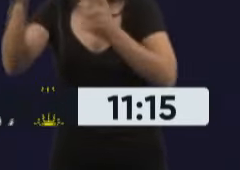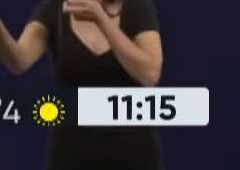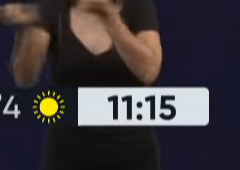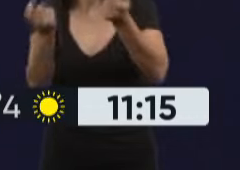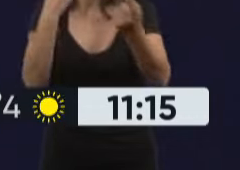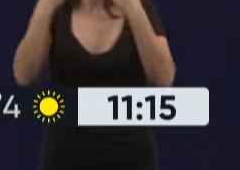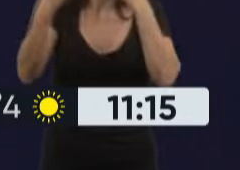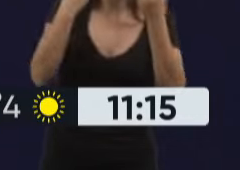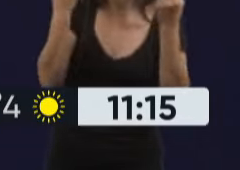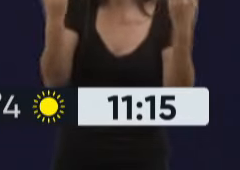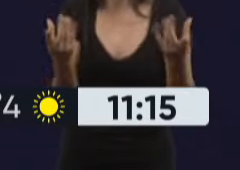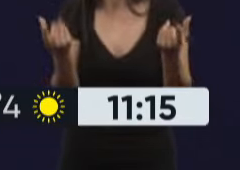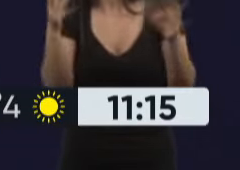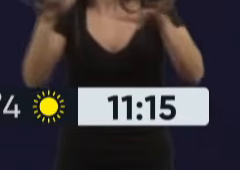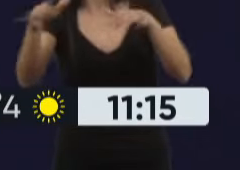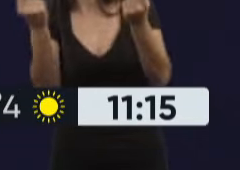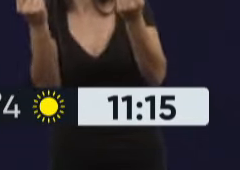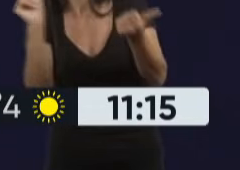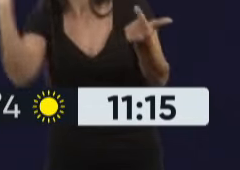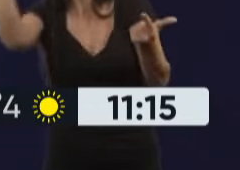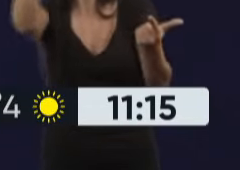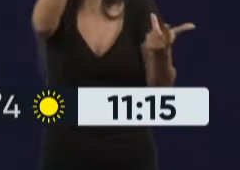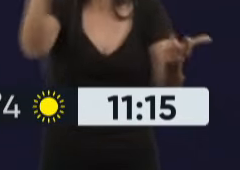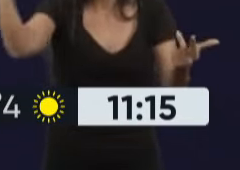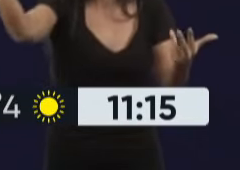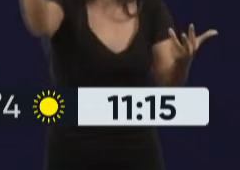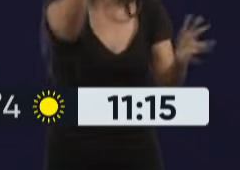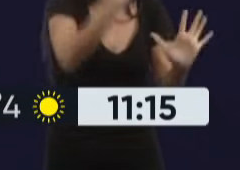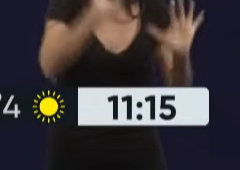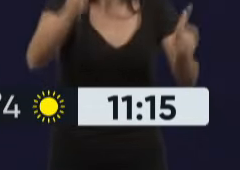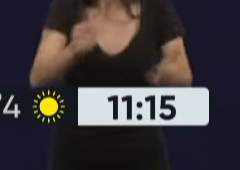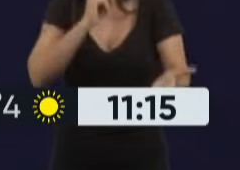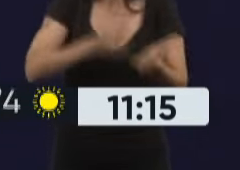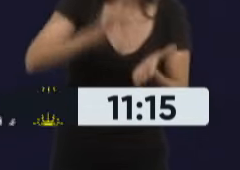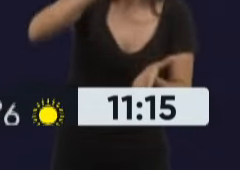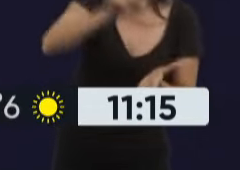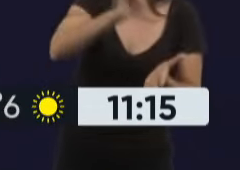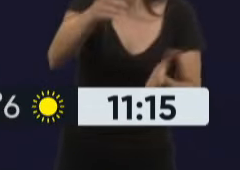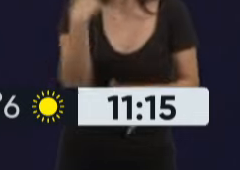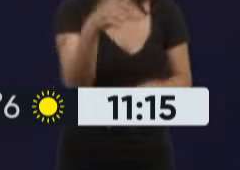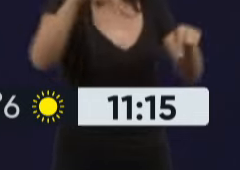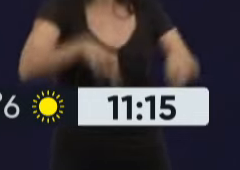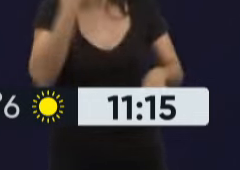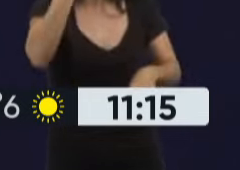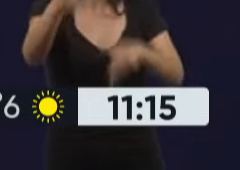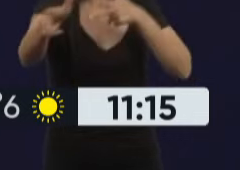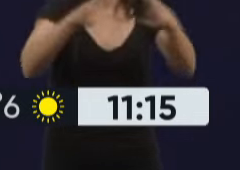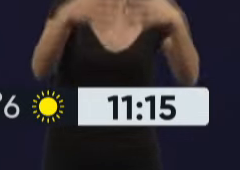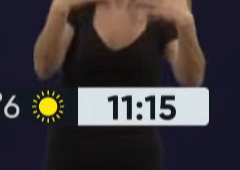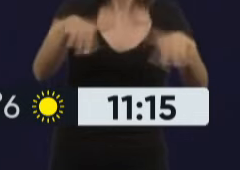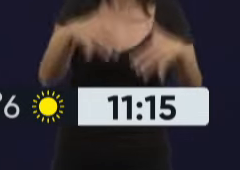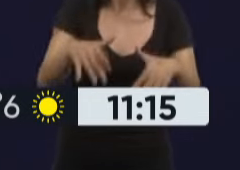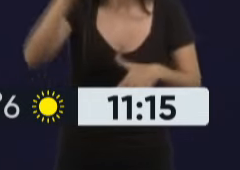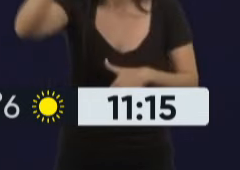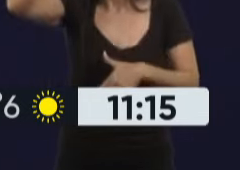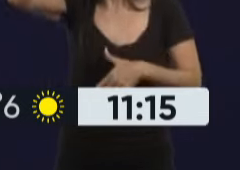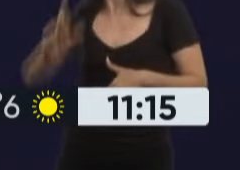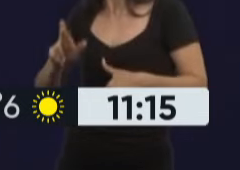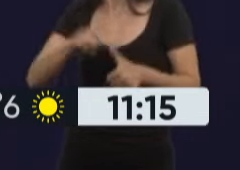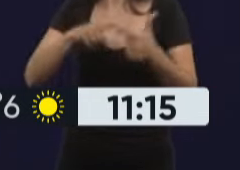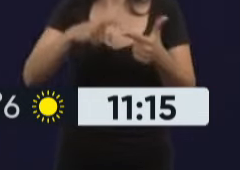efectivamente eh tienen la autonomía para decidir qué hacer y qué no hacer acá hemos charlado mucho de varias provincias me nombraste la hoja de la que hemos